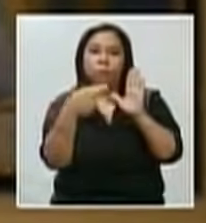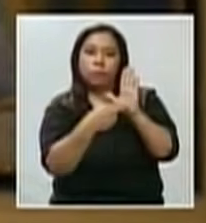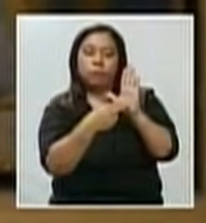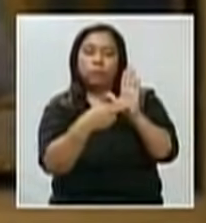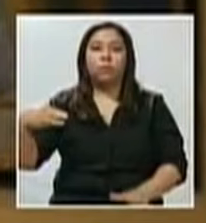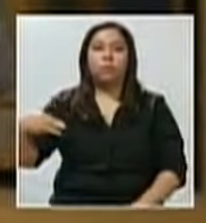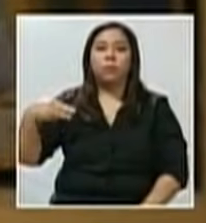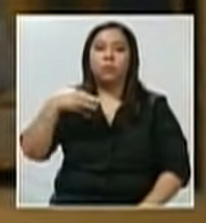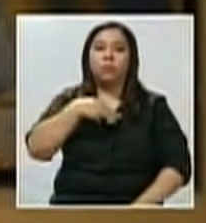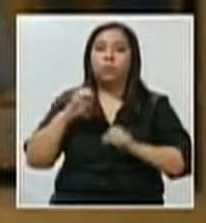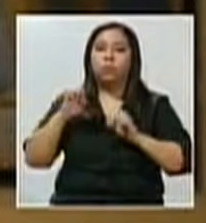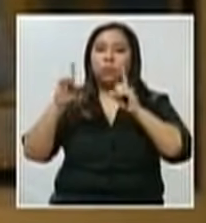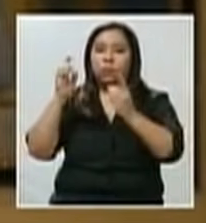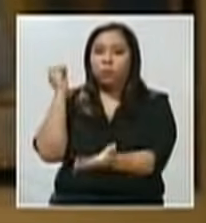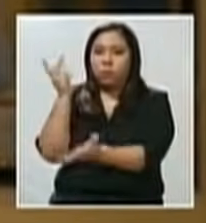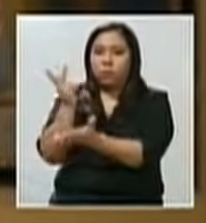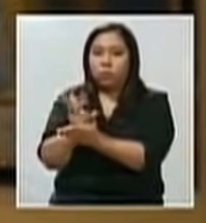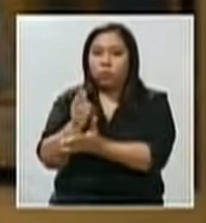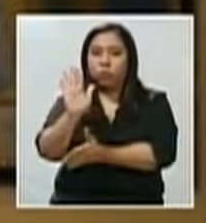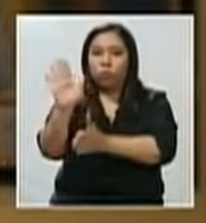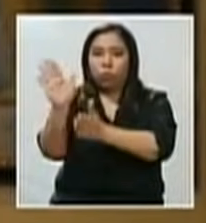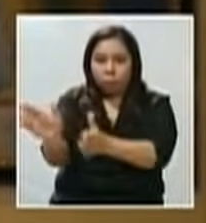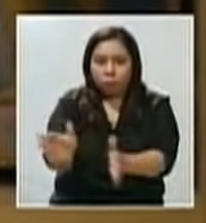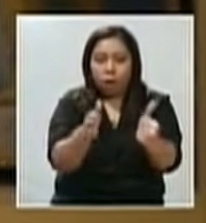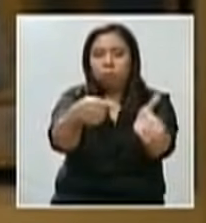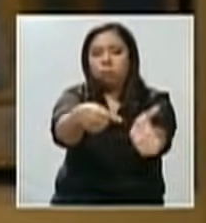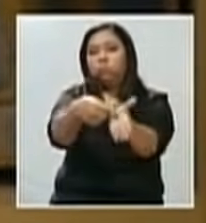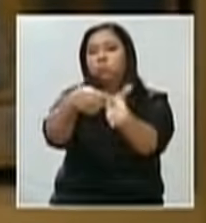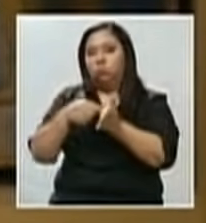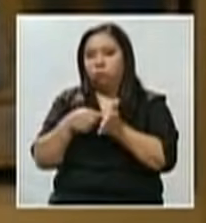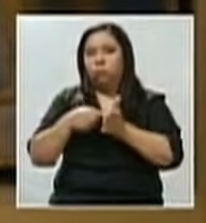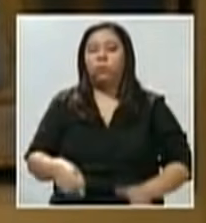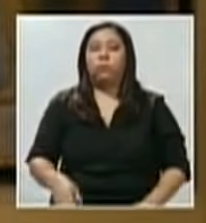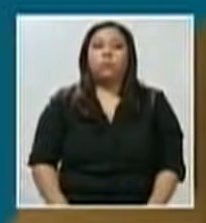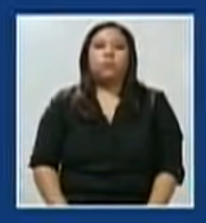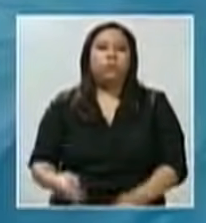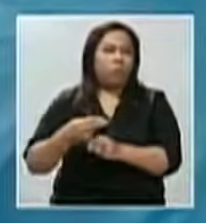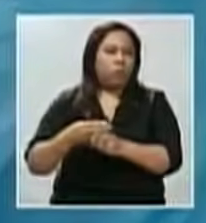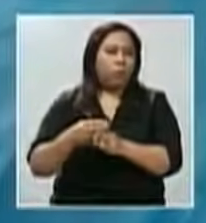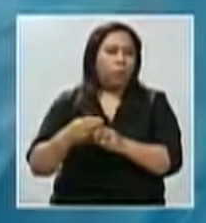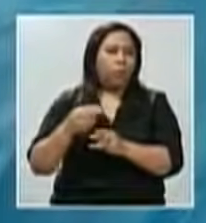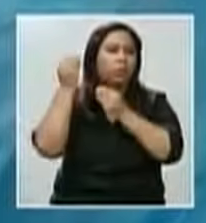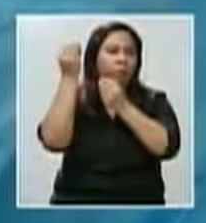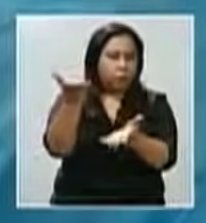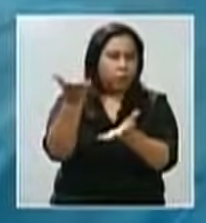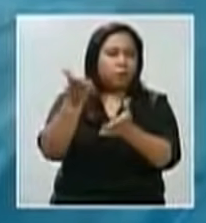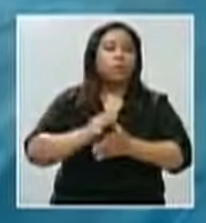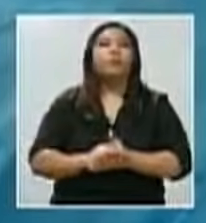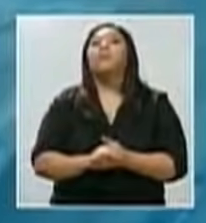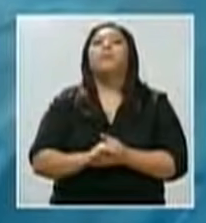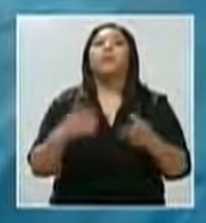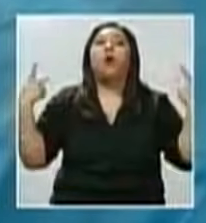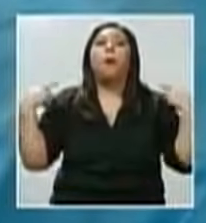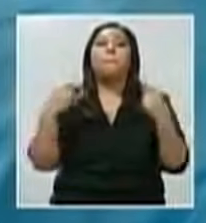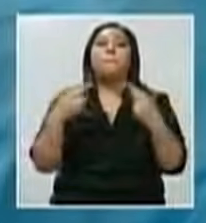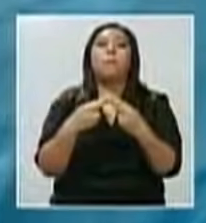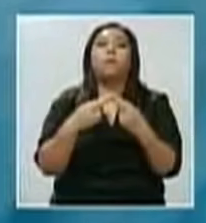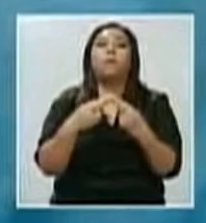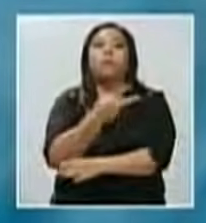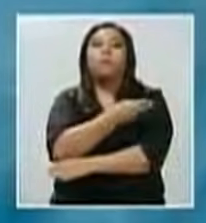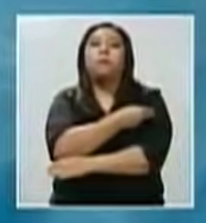Educación. En los próximos días estaremos informando sobre los docentes que han sido vacunados en